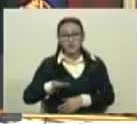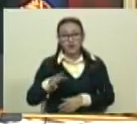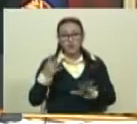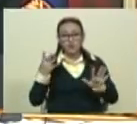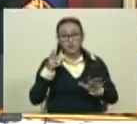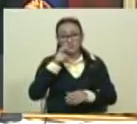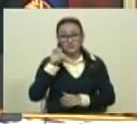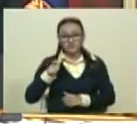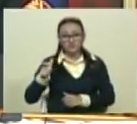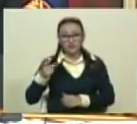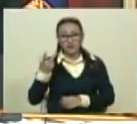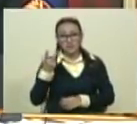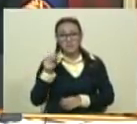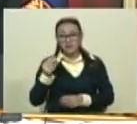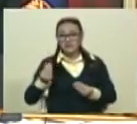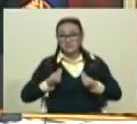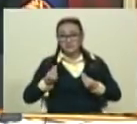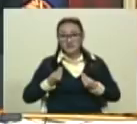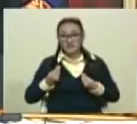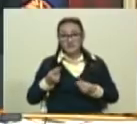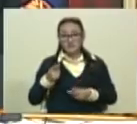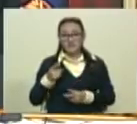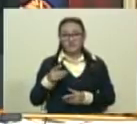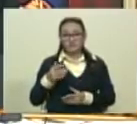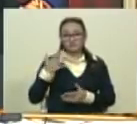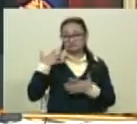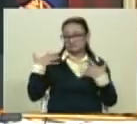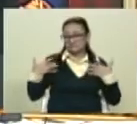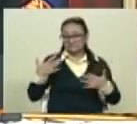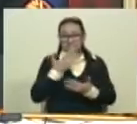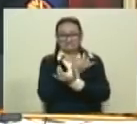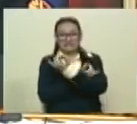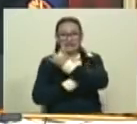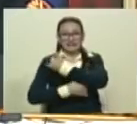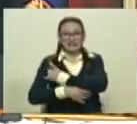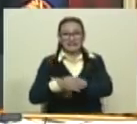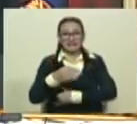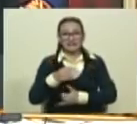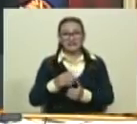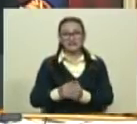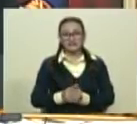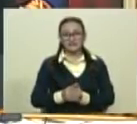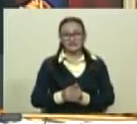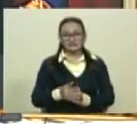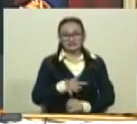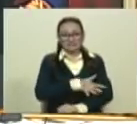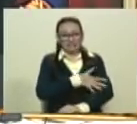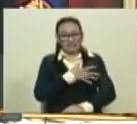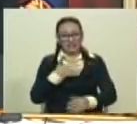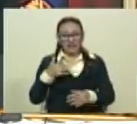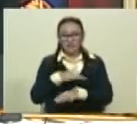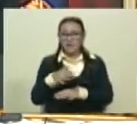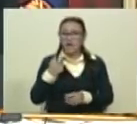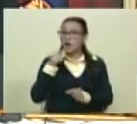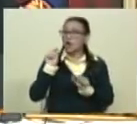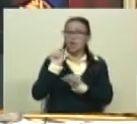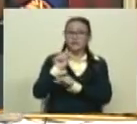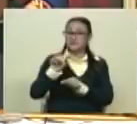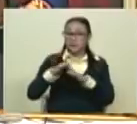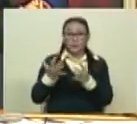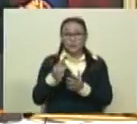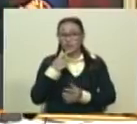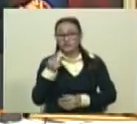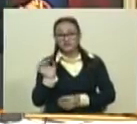9, pero las 20 quedaron vivas con sus rasgaduras, heridas. Eso no se dice en el mundo. Aquí